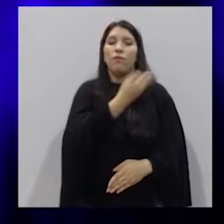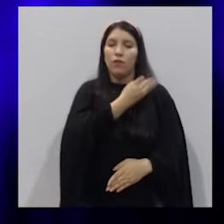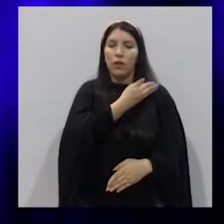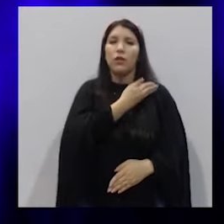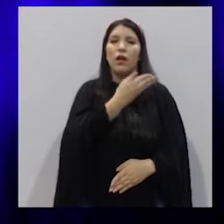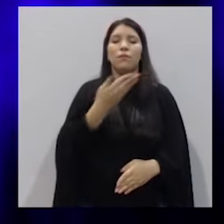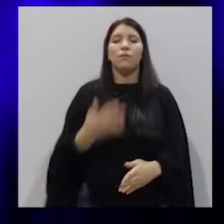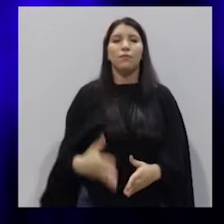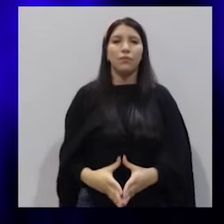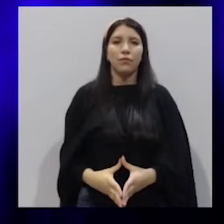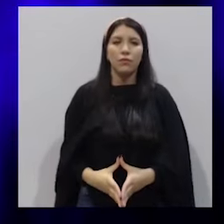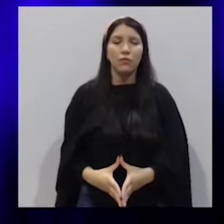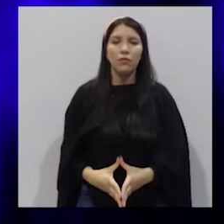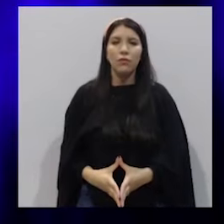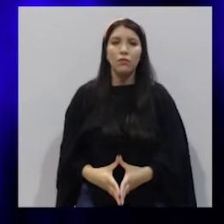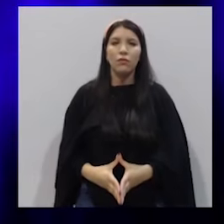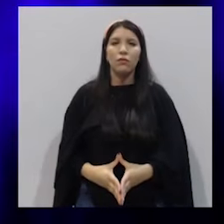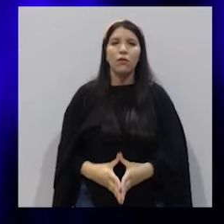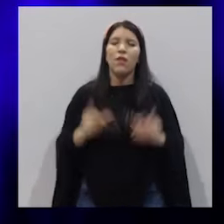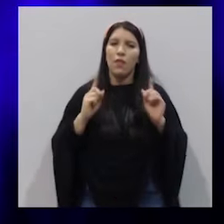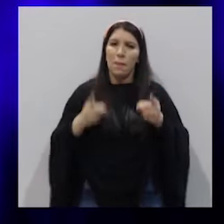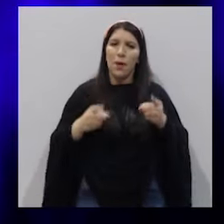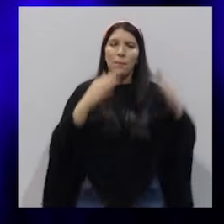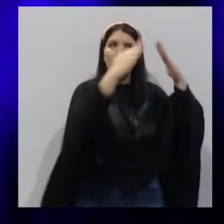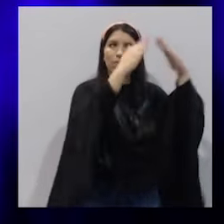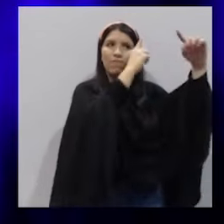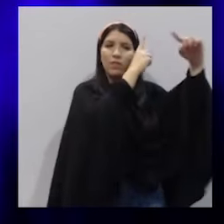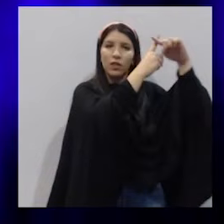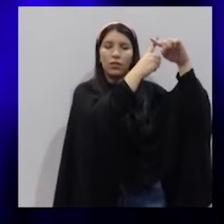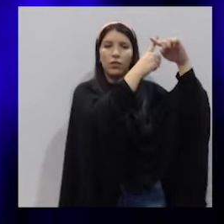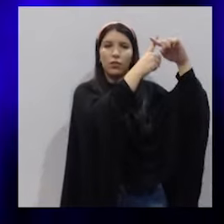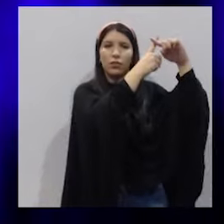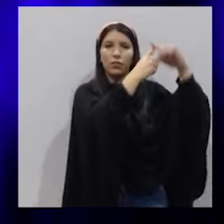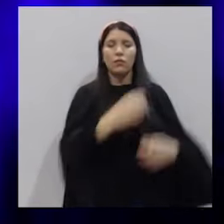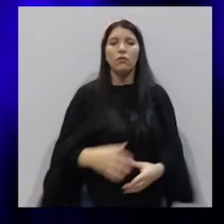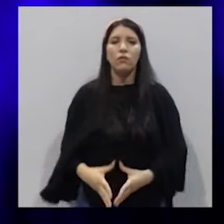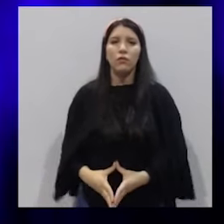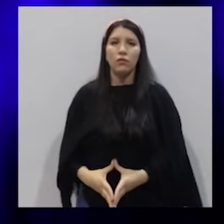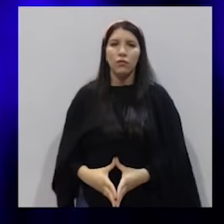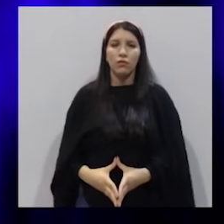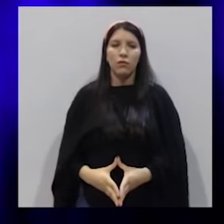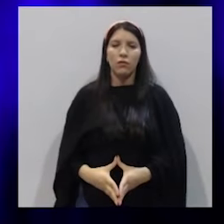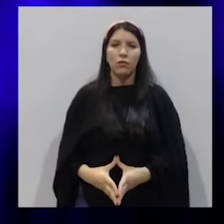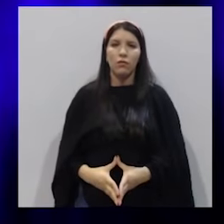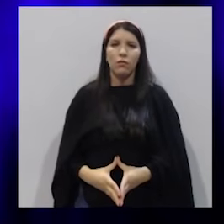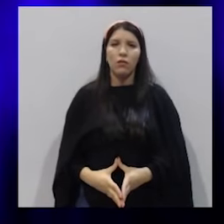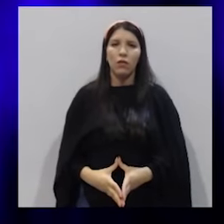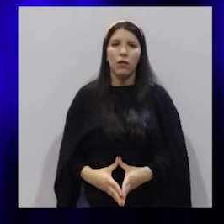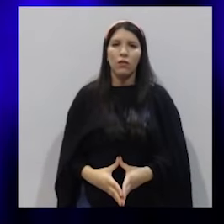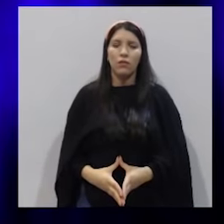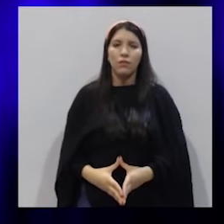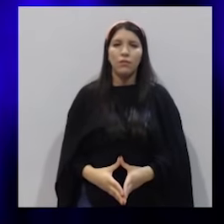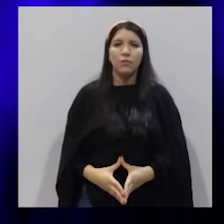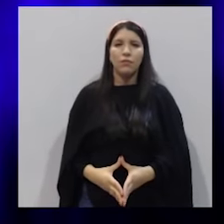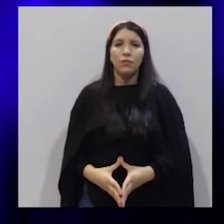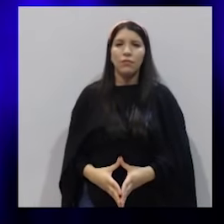podemos decir una cosa y vivir otra debe ser algo realmente equilibrado en la vida de